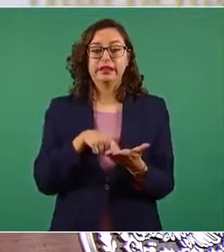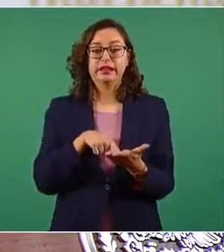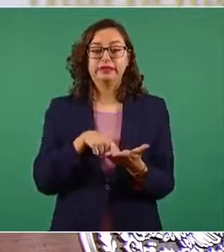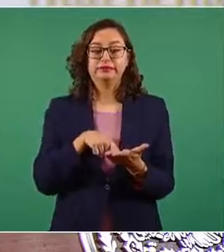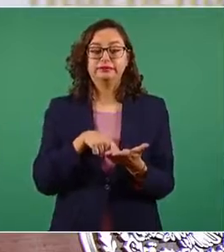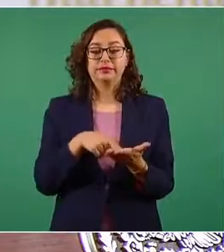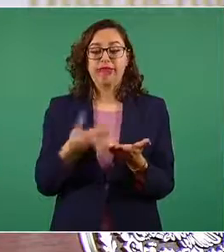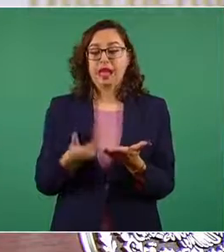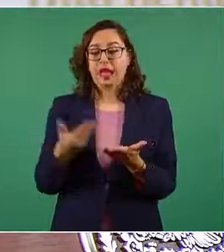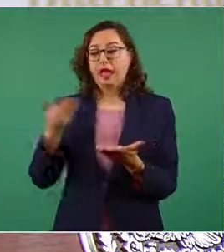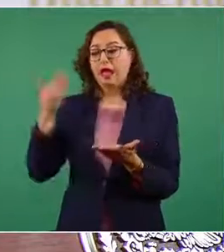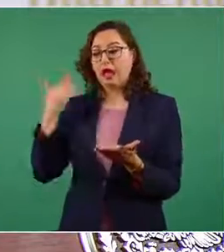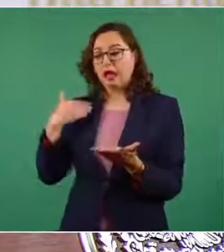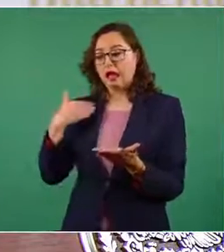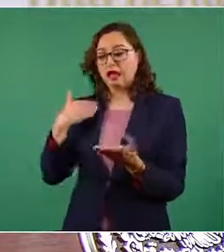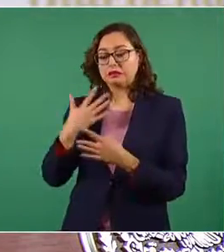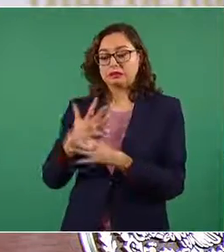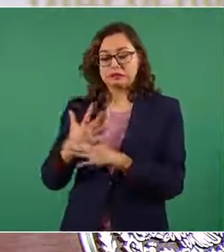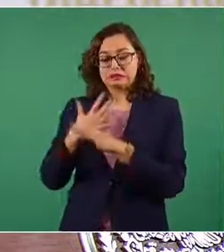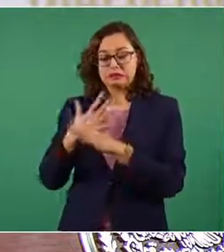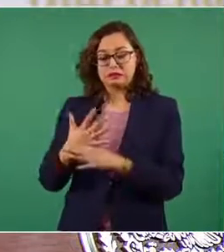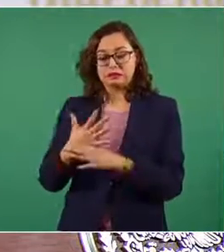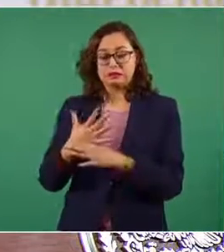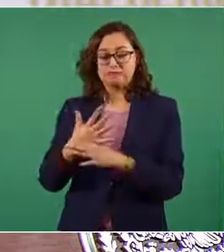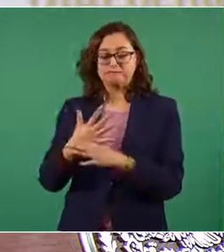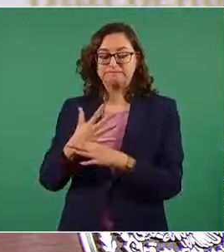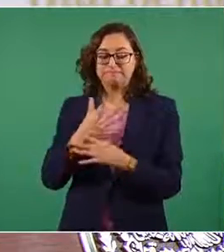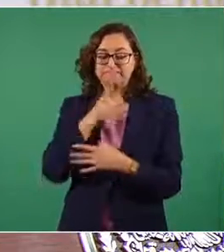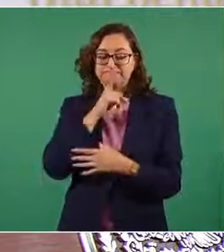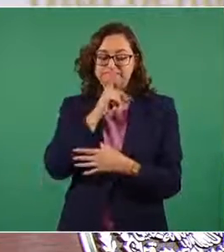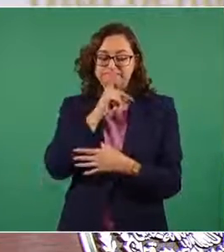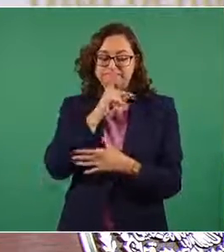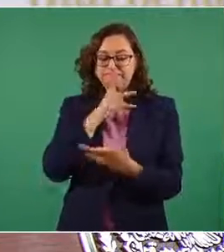a su primera